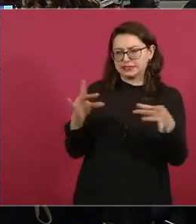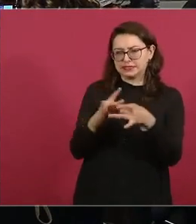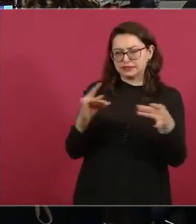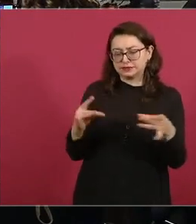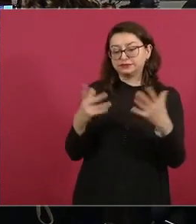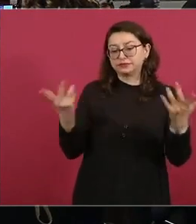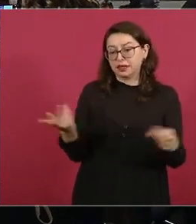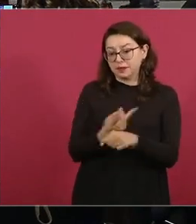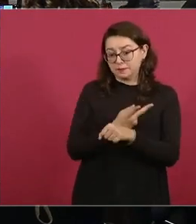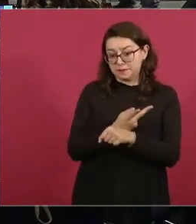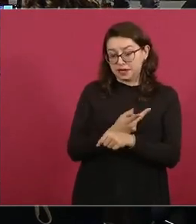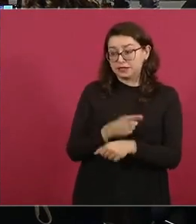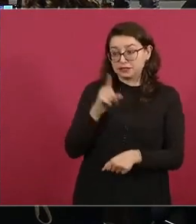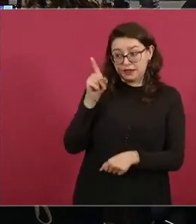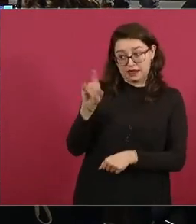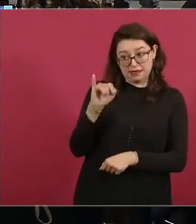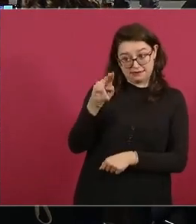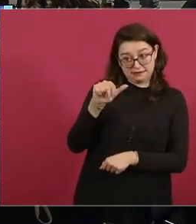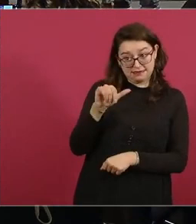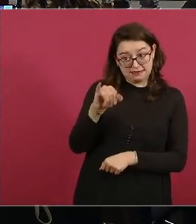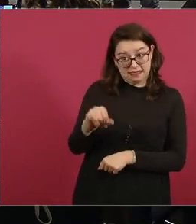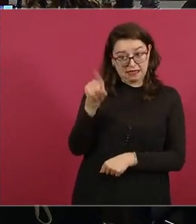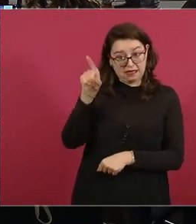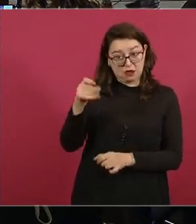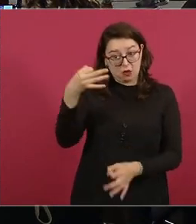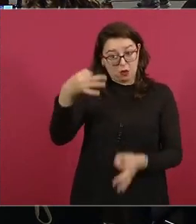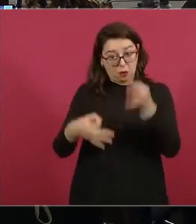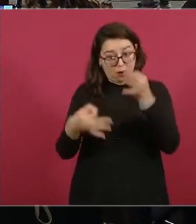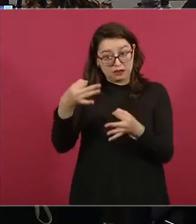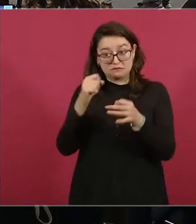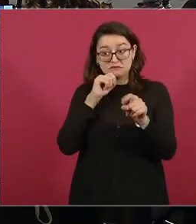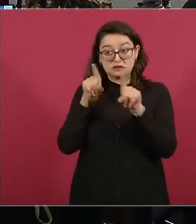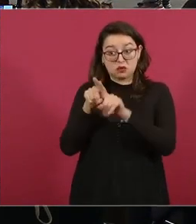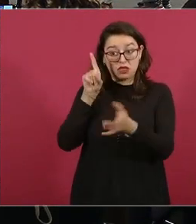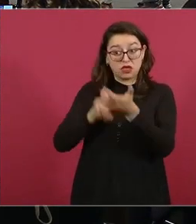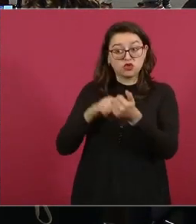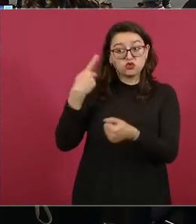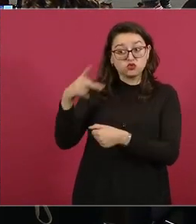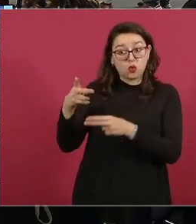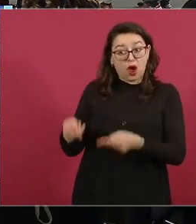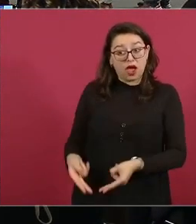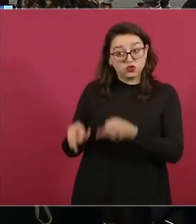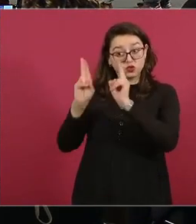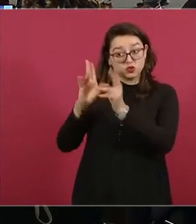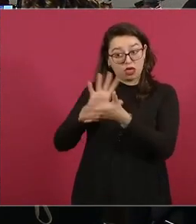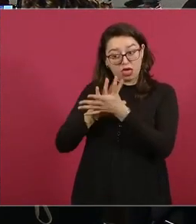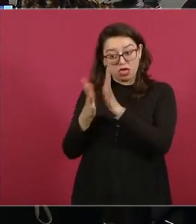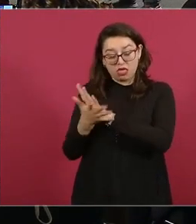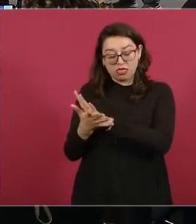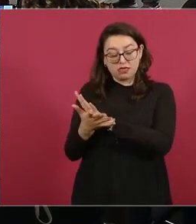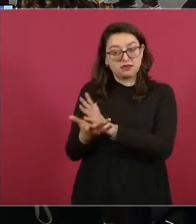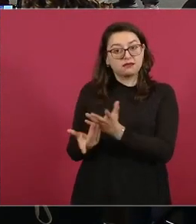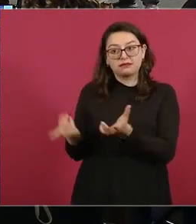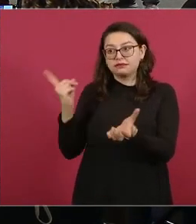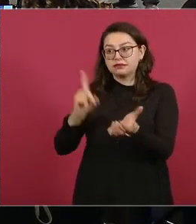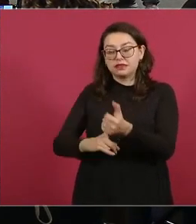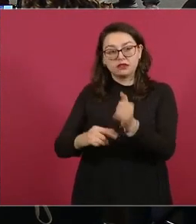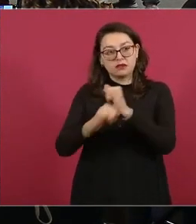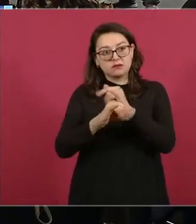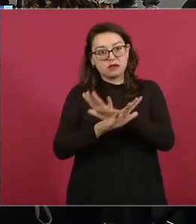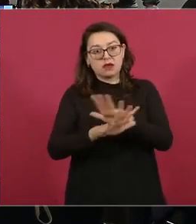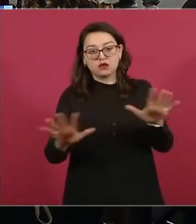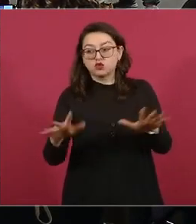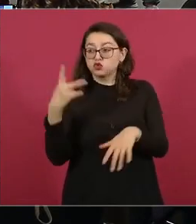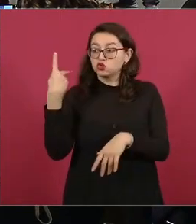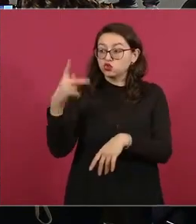a la hora de censurar esta información, que a la fecha no han transparentado ni los gastos personales que se hicieron en aquel momento